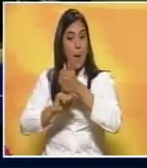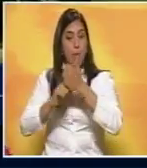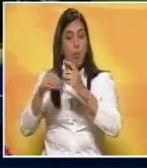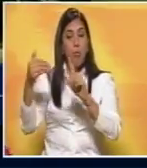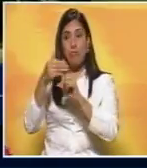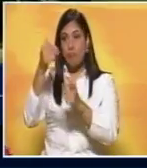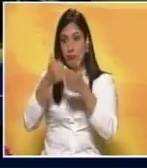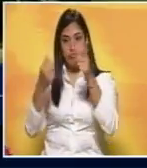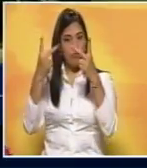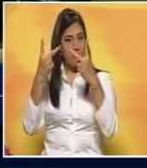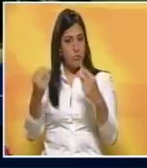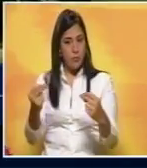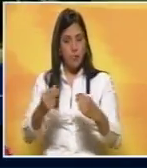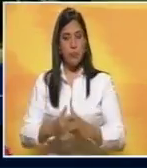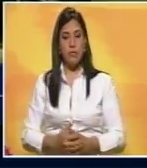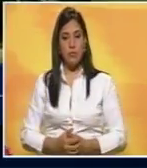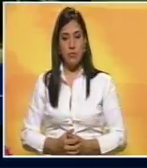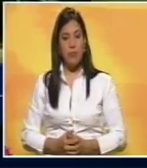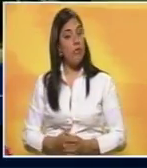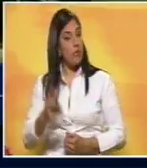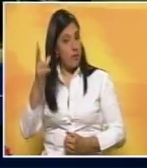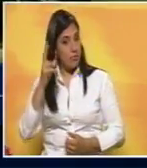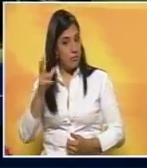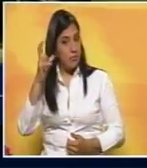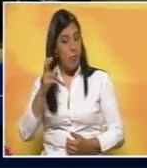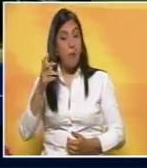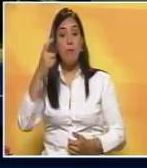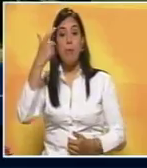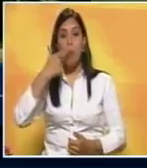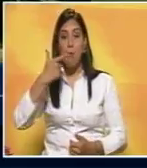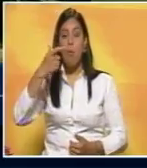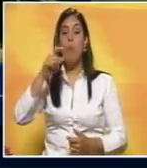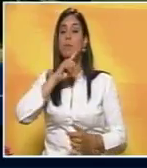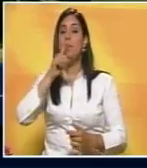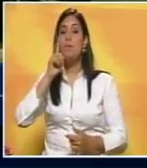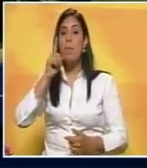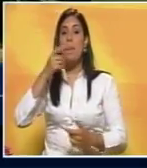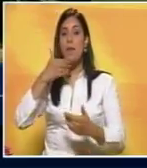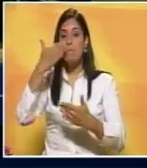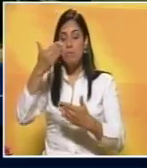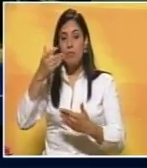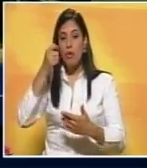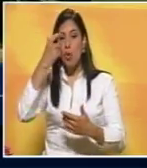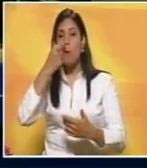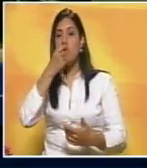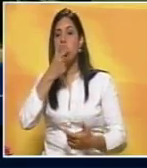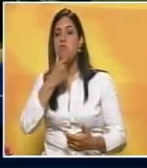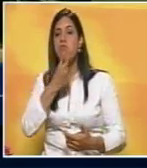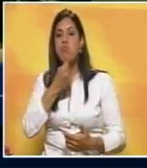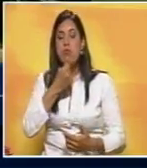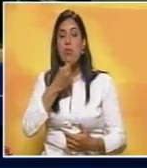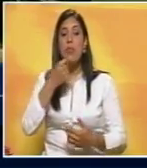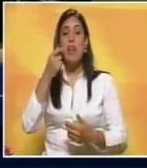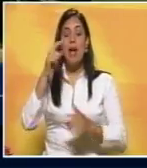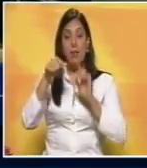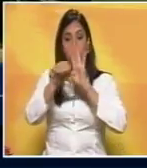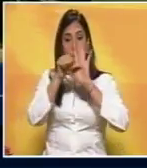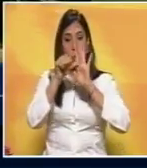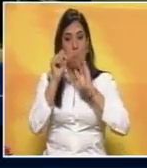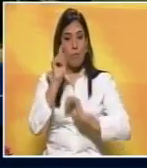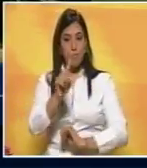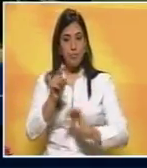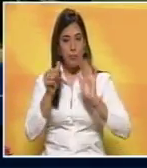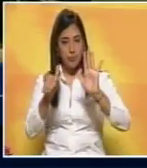contra de ninguna candidatura. Y escucha esto, Bonsai de Hitler, alias Freddy Guevara. Artículo